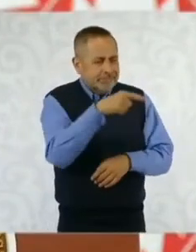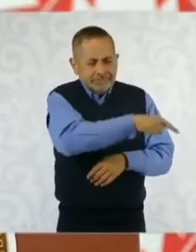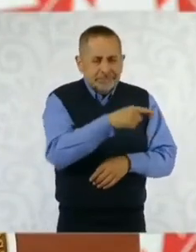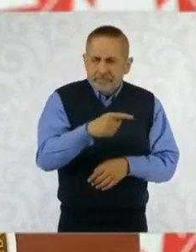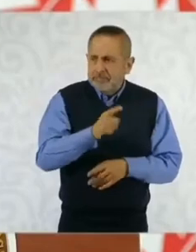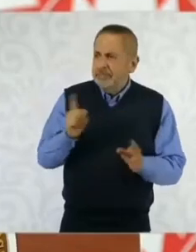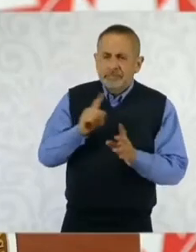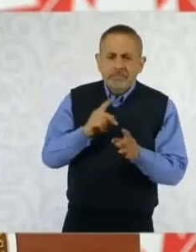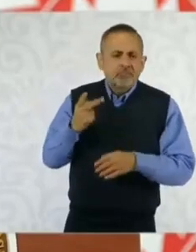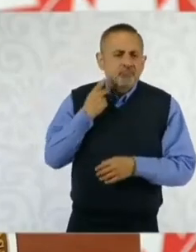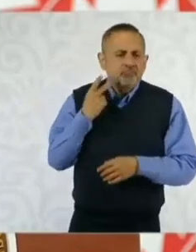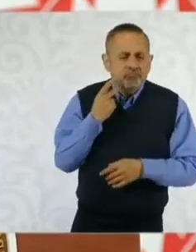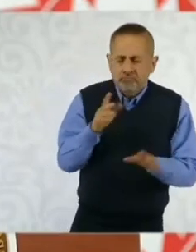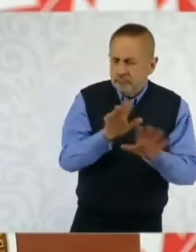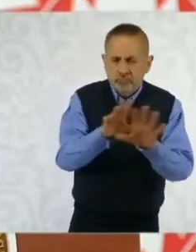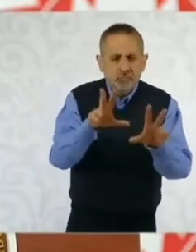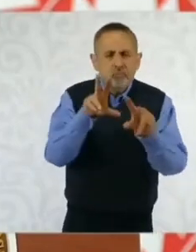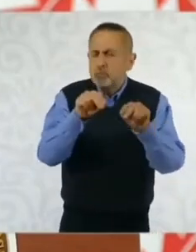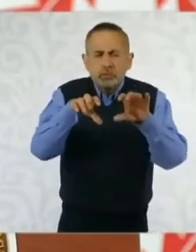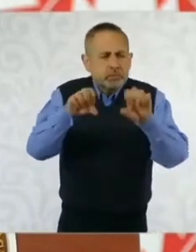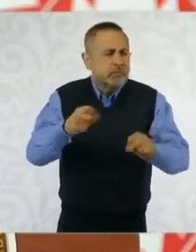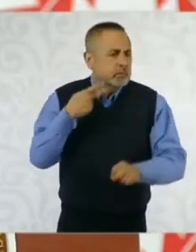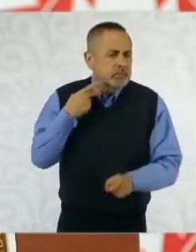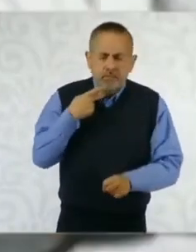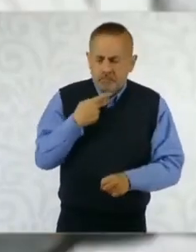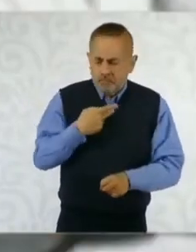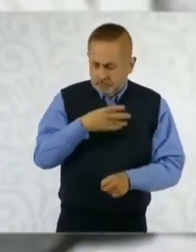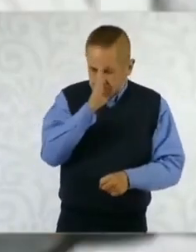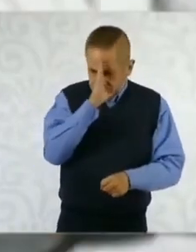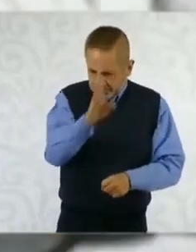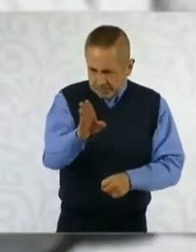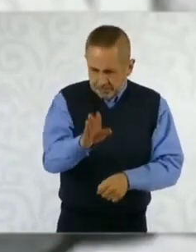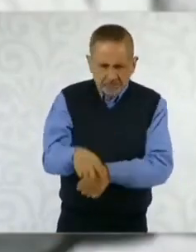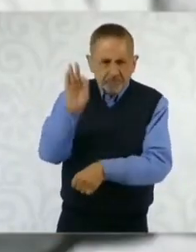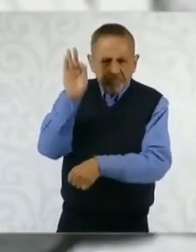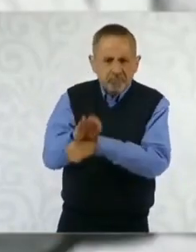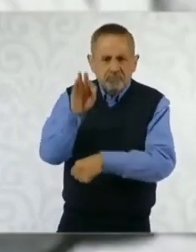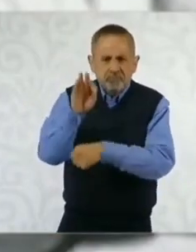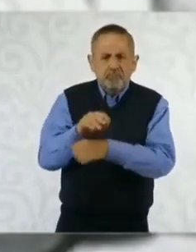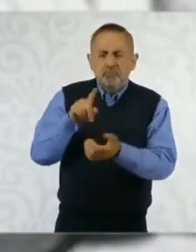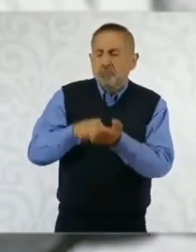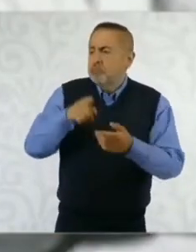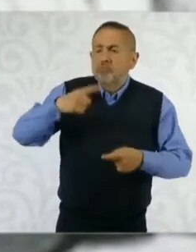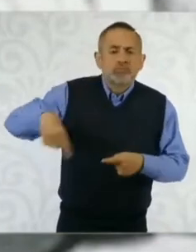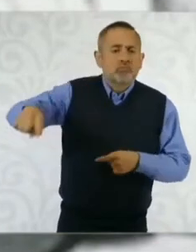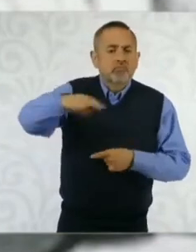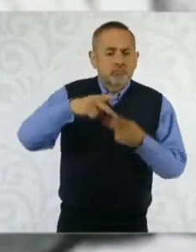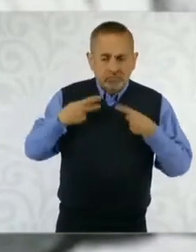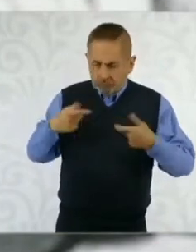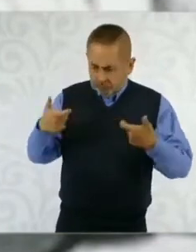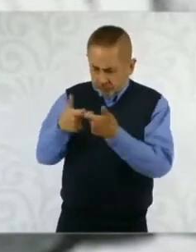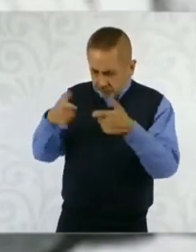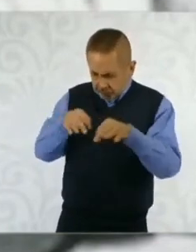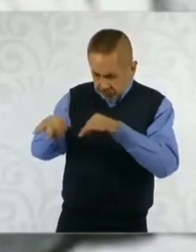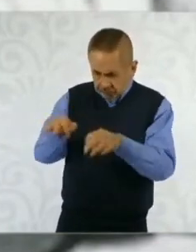hacerlo político, no es político. Es un asunto de defensa del ahorro de los trabajadores.